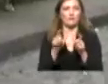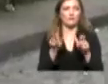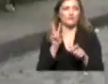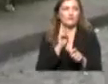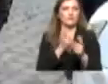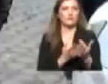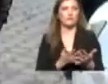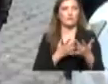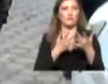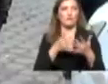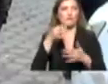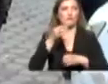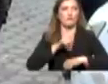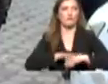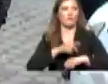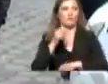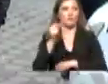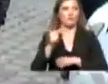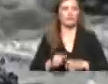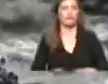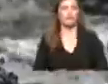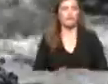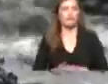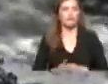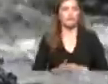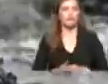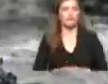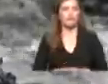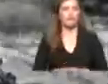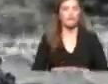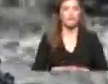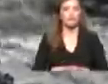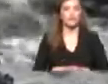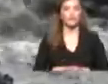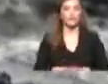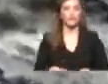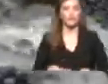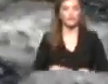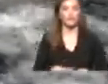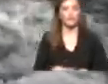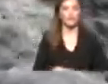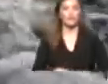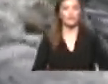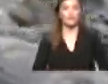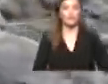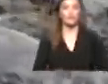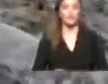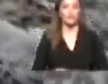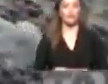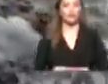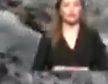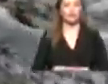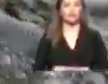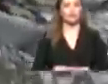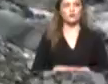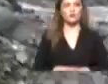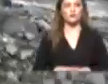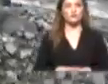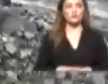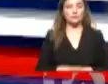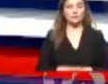esperan que se cumpla en el menor tiempo posible. En Tungurahua, con imágenes de Washington Granda, Edith Jácome, 24 horas.